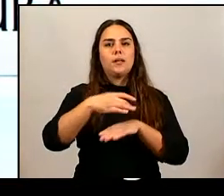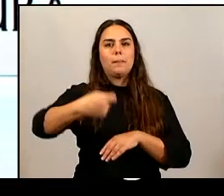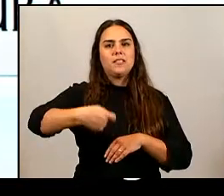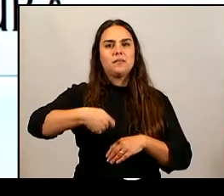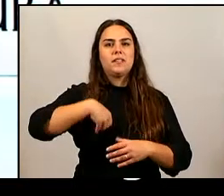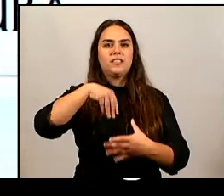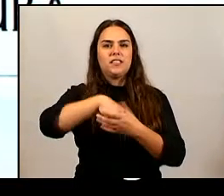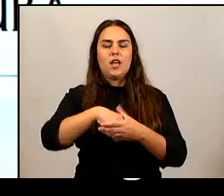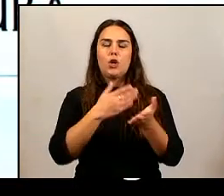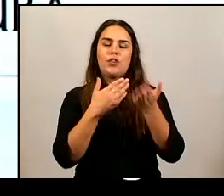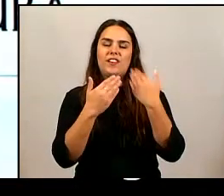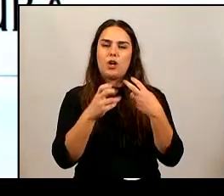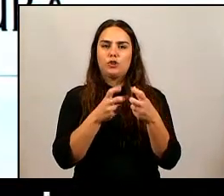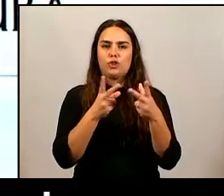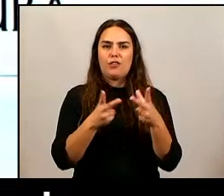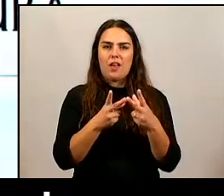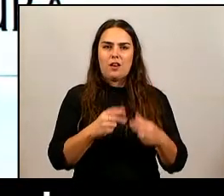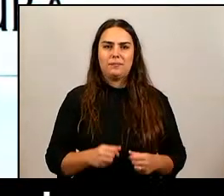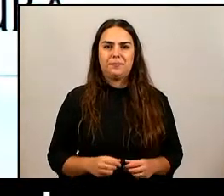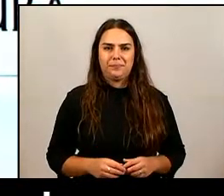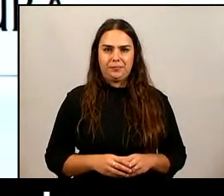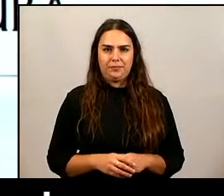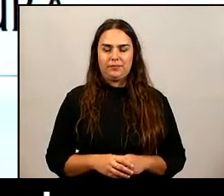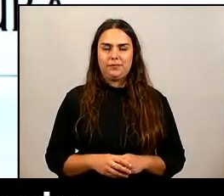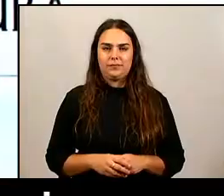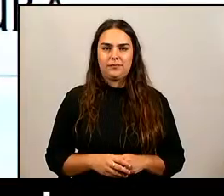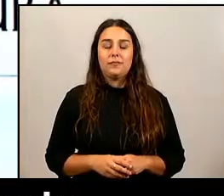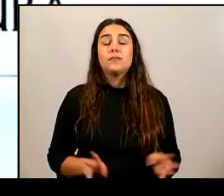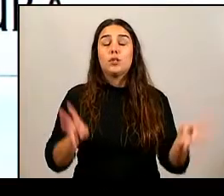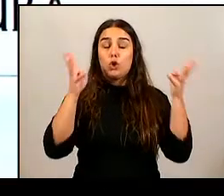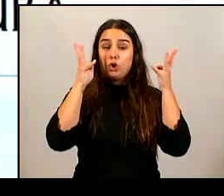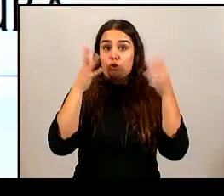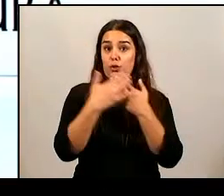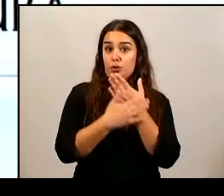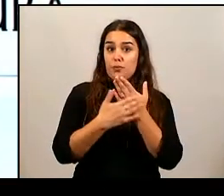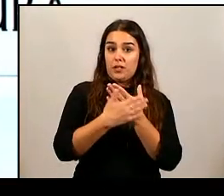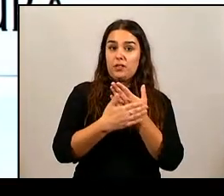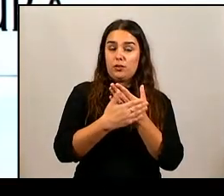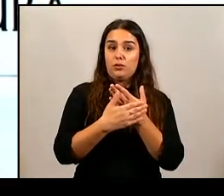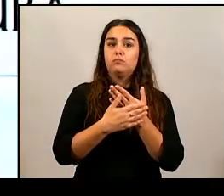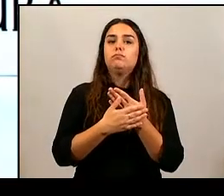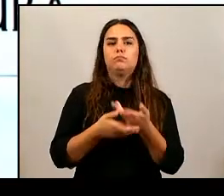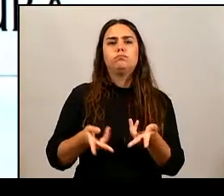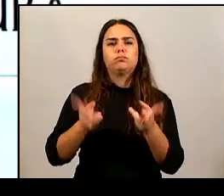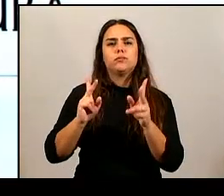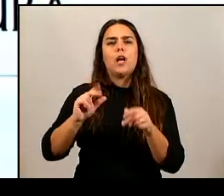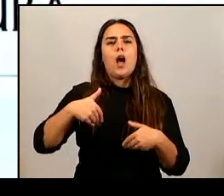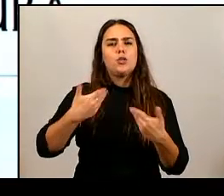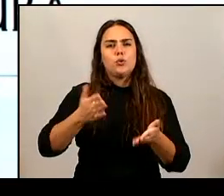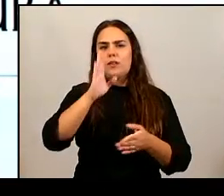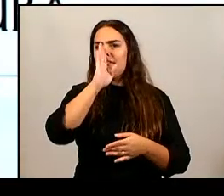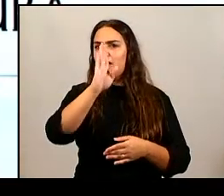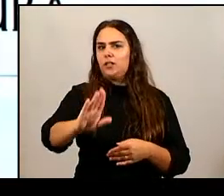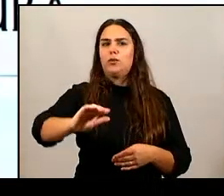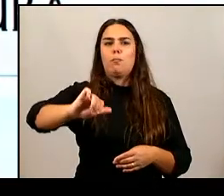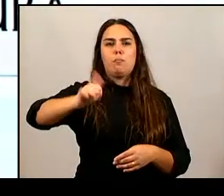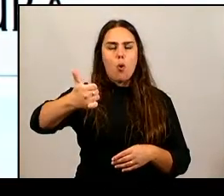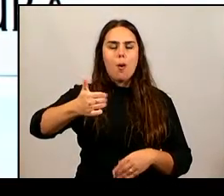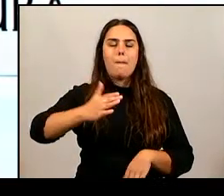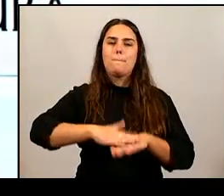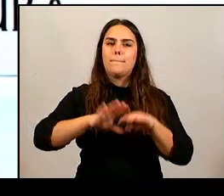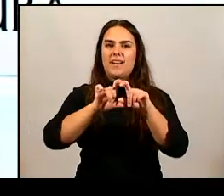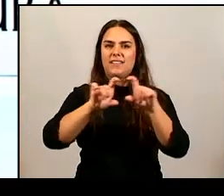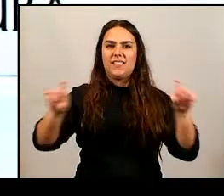Interior y Diálogo Social. El Consejo de Gobierno ha autorizado la concesión de las ayudas directas a los municipios y entidades